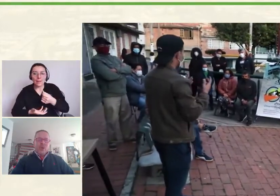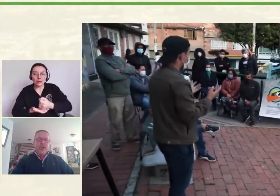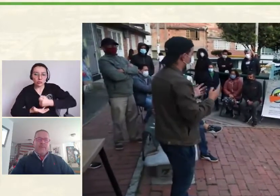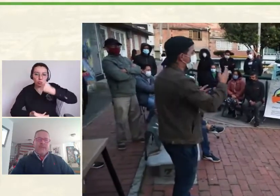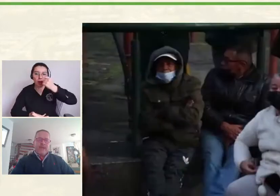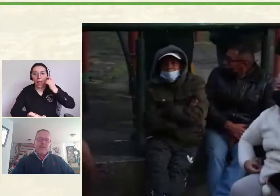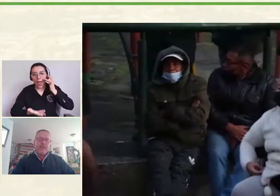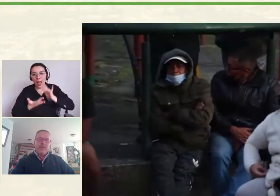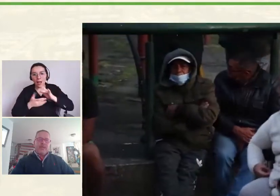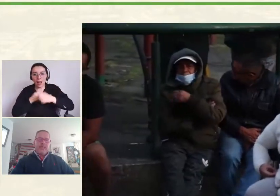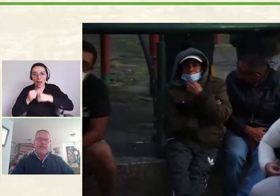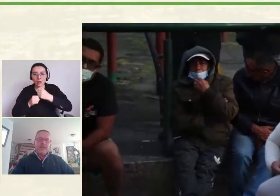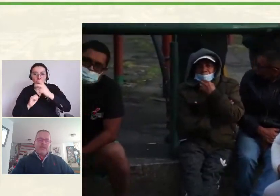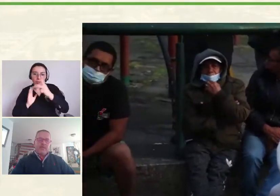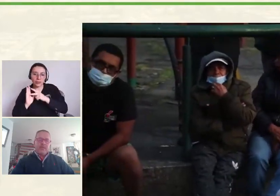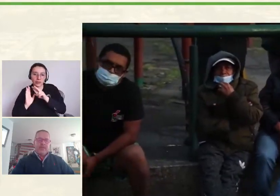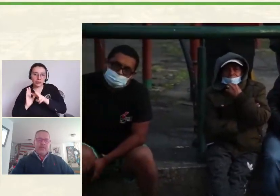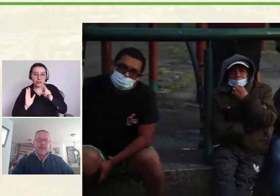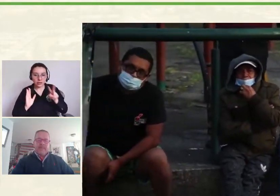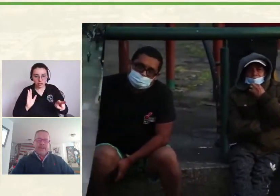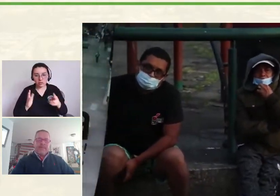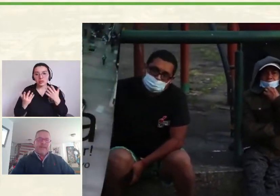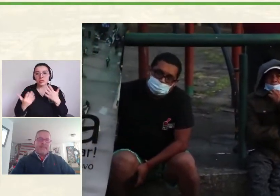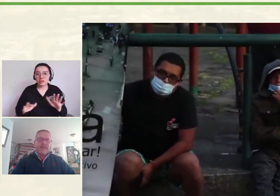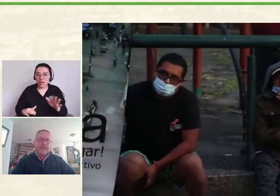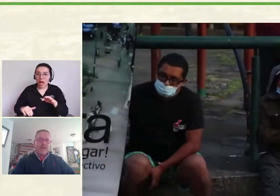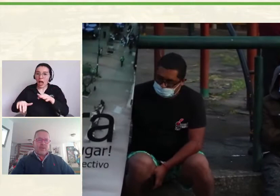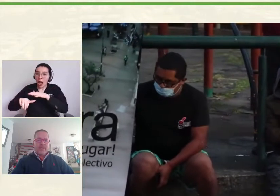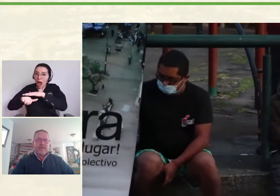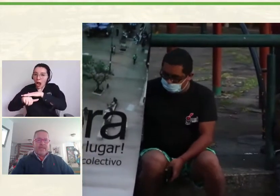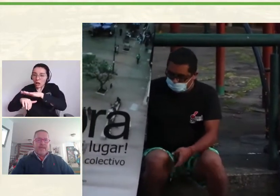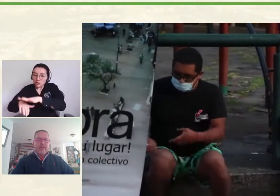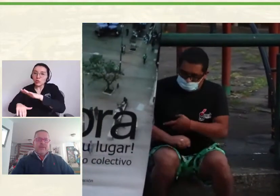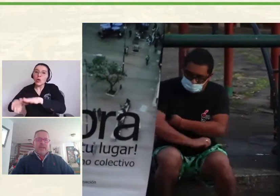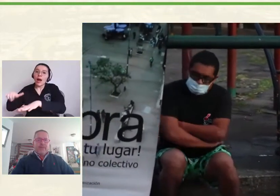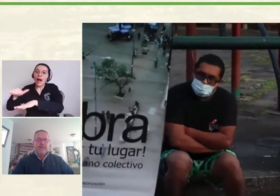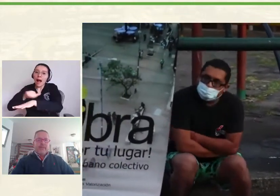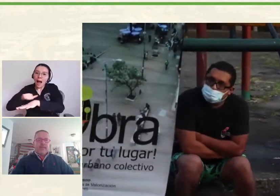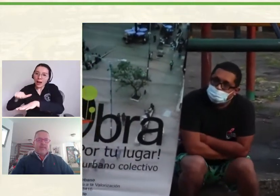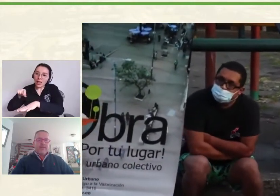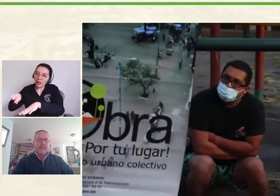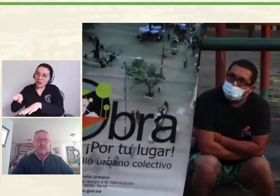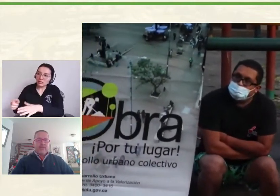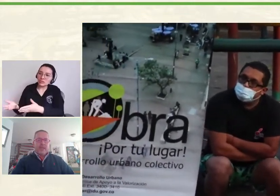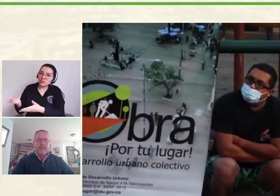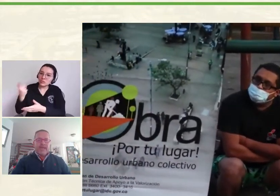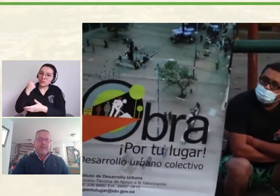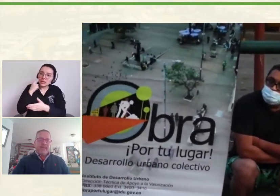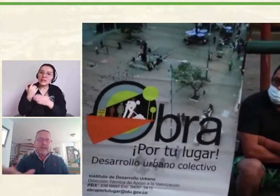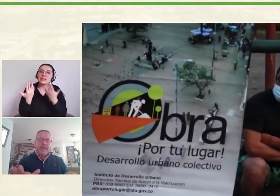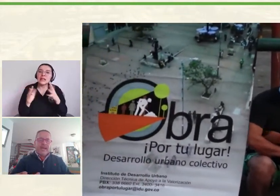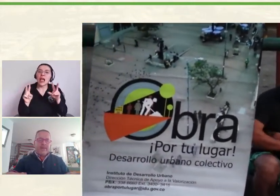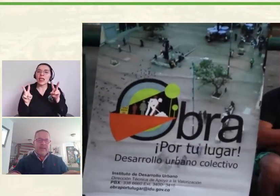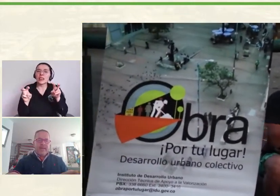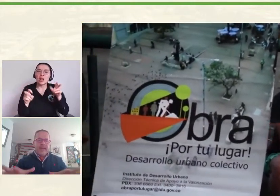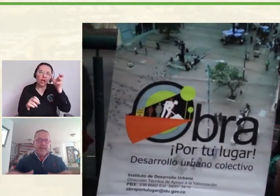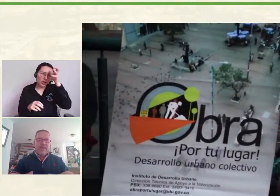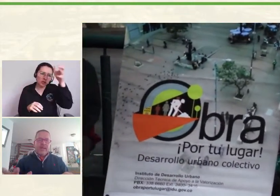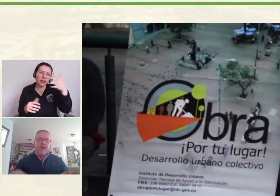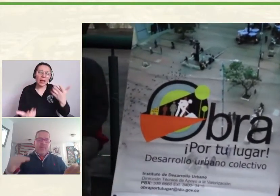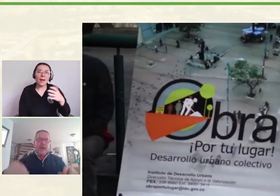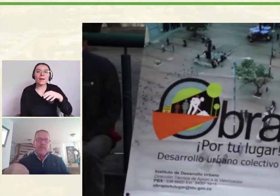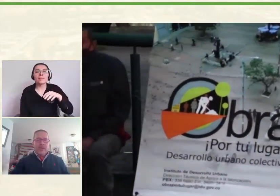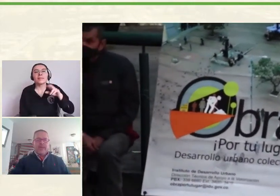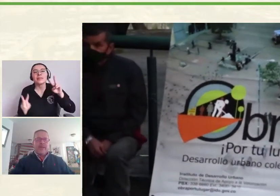hizo una ampliación de los ítems, hizo un tema de la pacificación de la vía. Finalmente, ¿qué es la pacificación de la vía? Integrar el andén y la